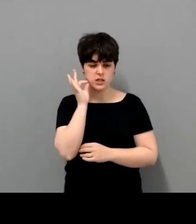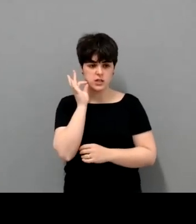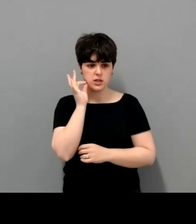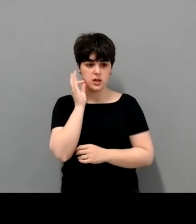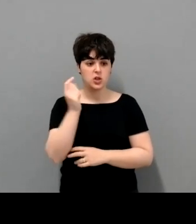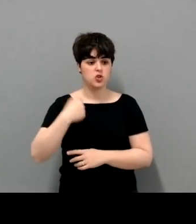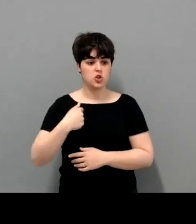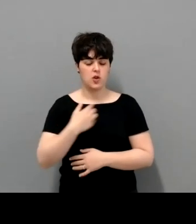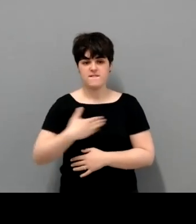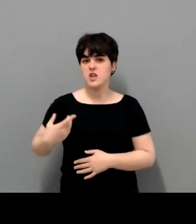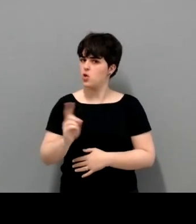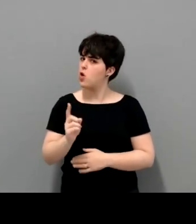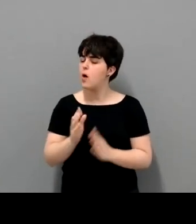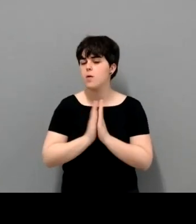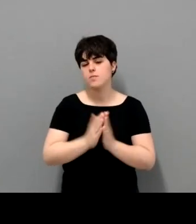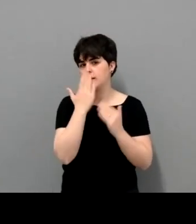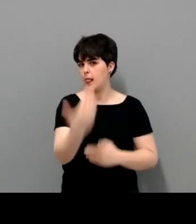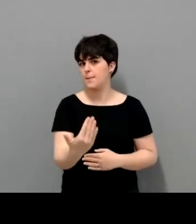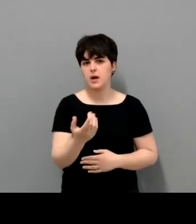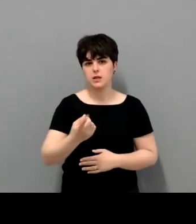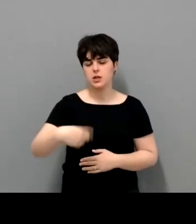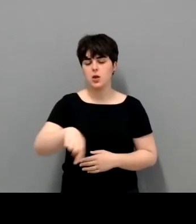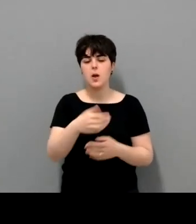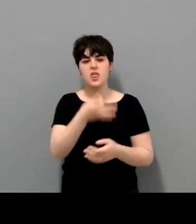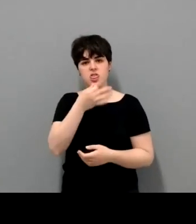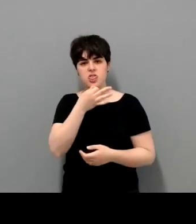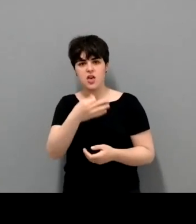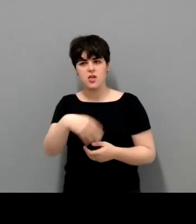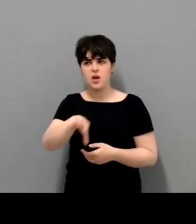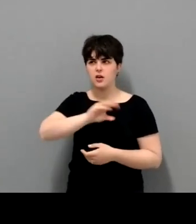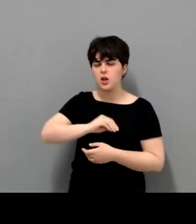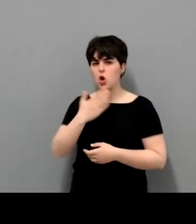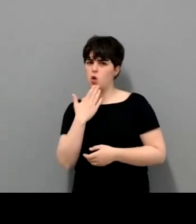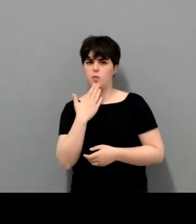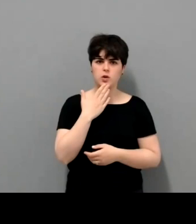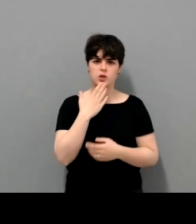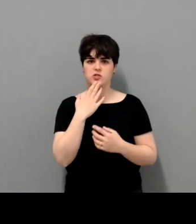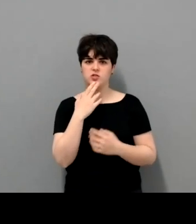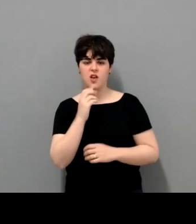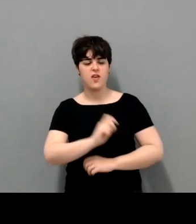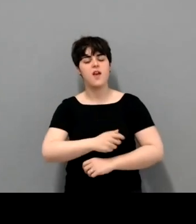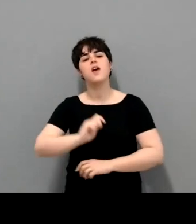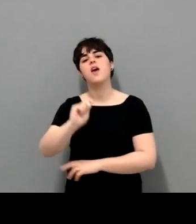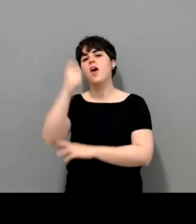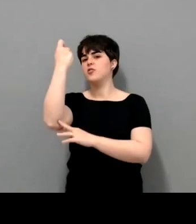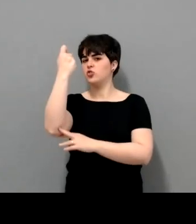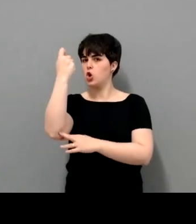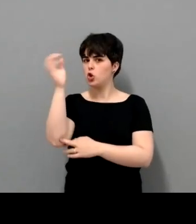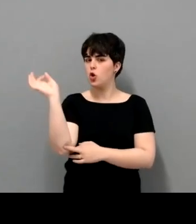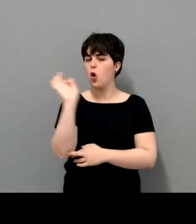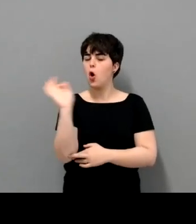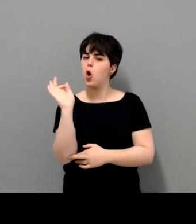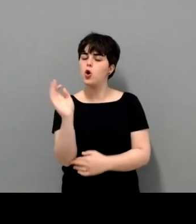Y no quiero, de verdad, que interpretéis estas palabras o estas afirmaciones como triunfalistas, sino como un